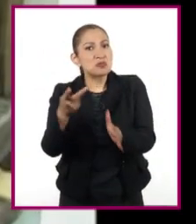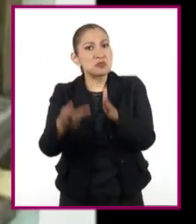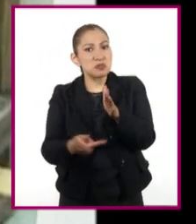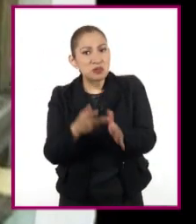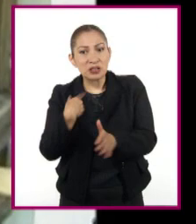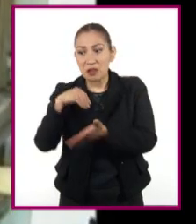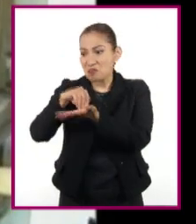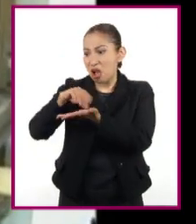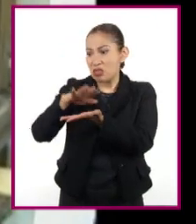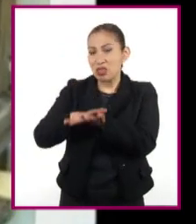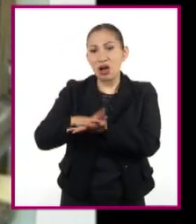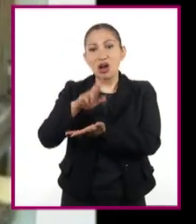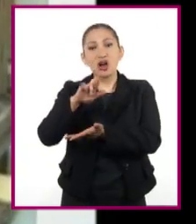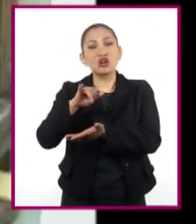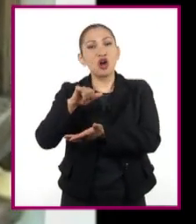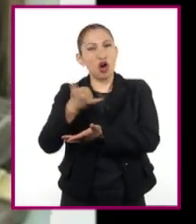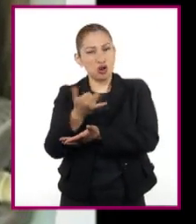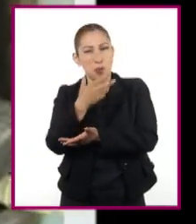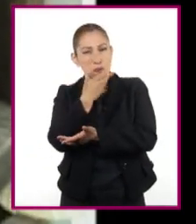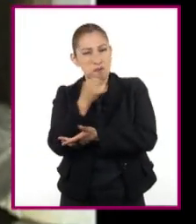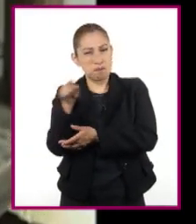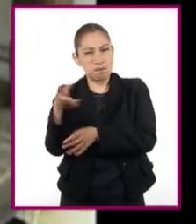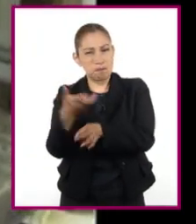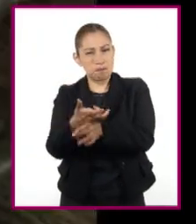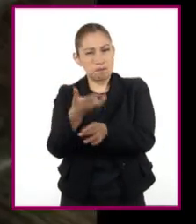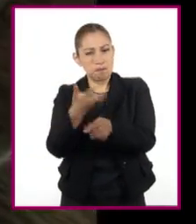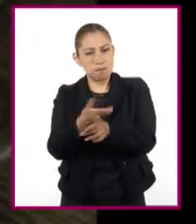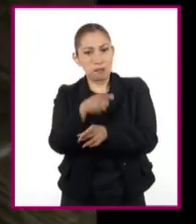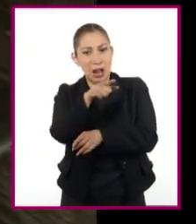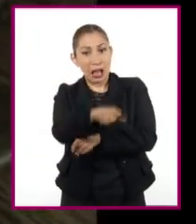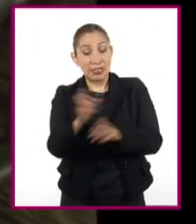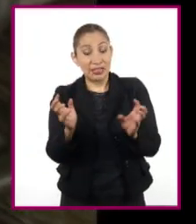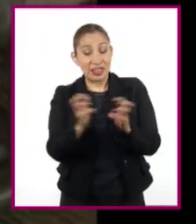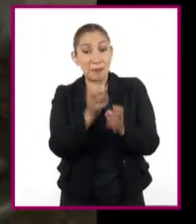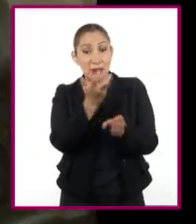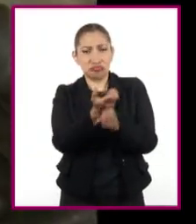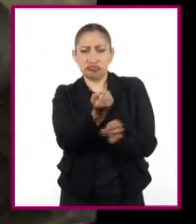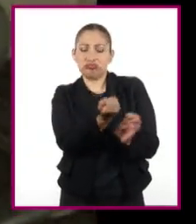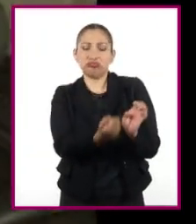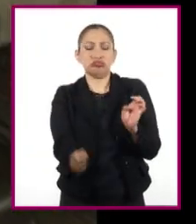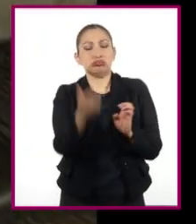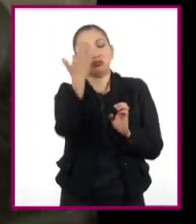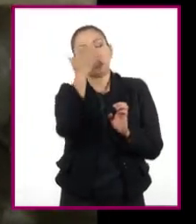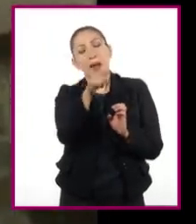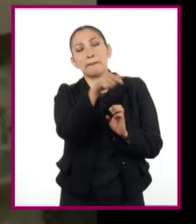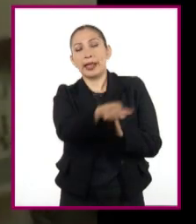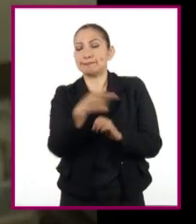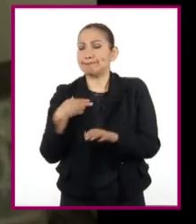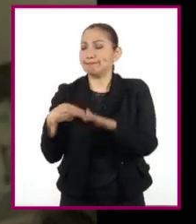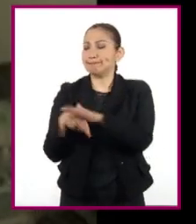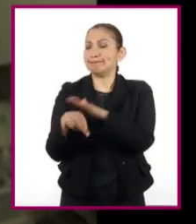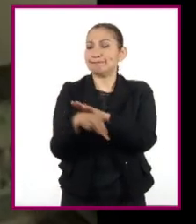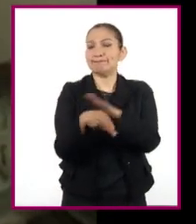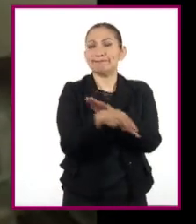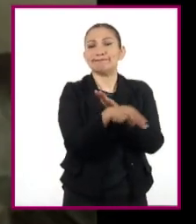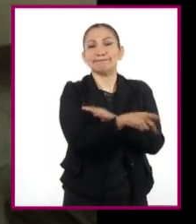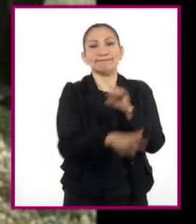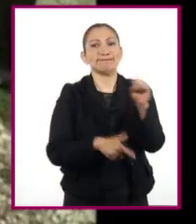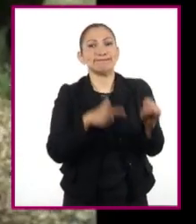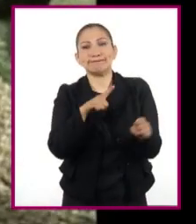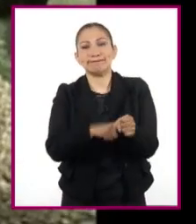Incluso contrataron a Roy T. McBride, un trampero norteamericano famoso y consumado exterminador de